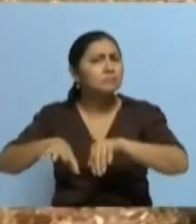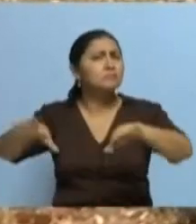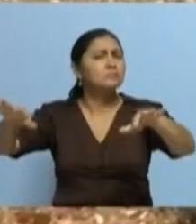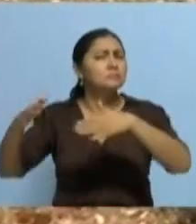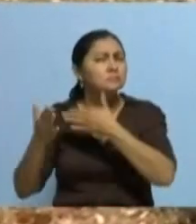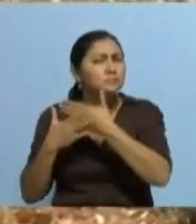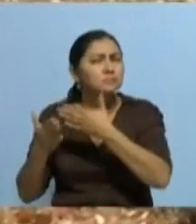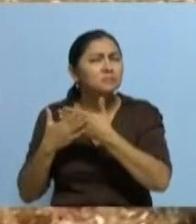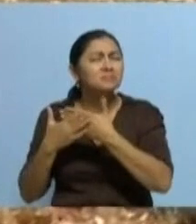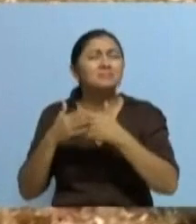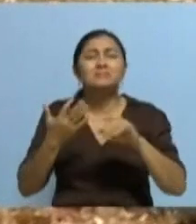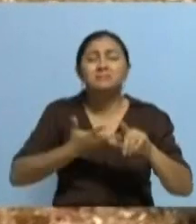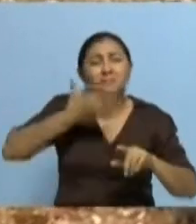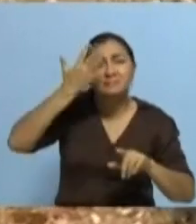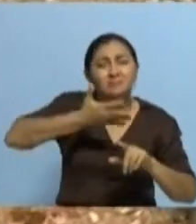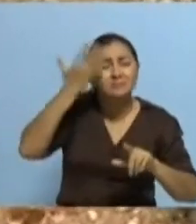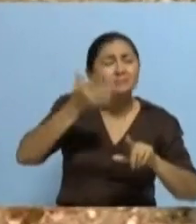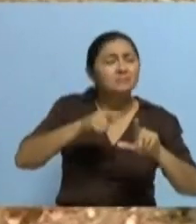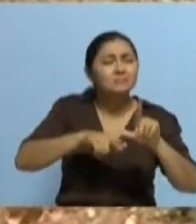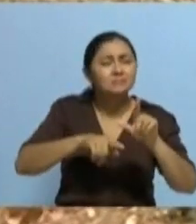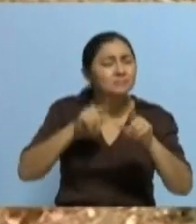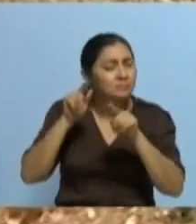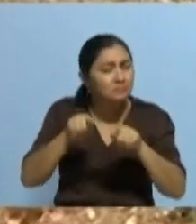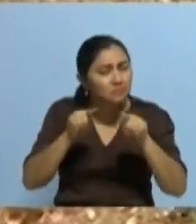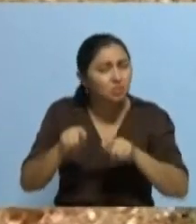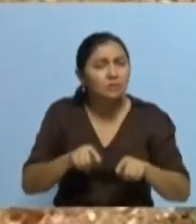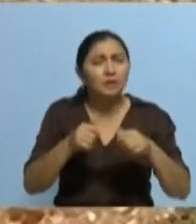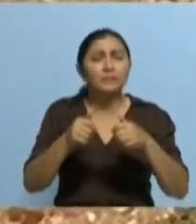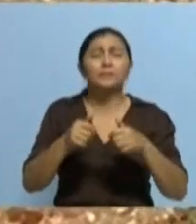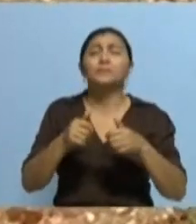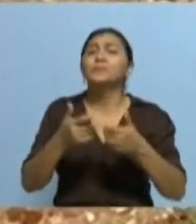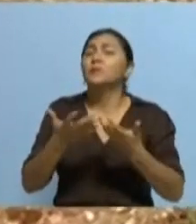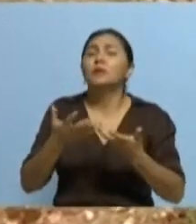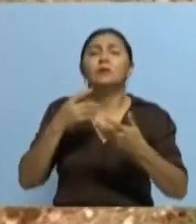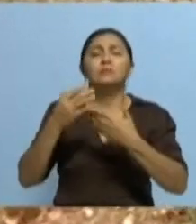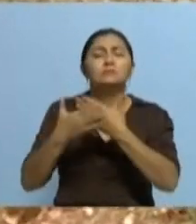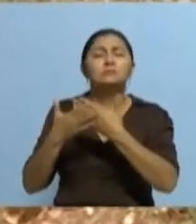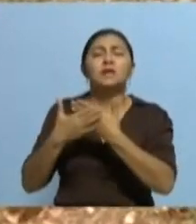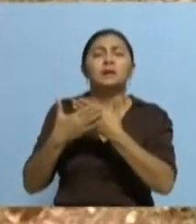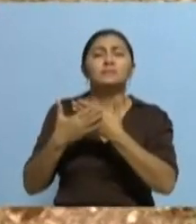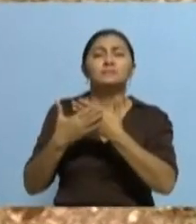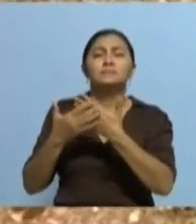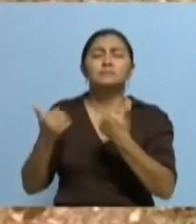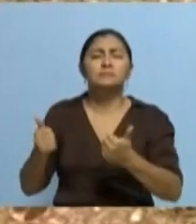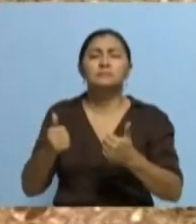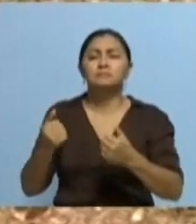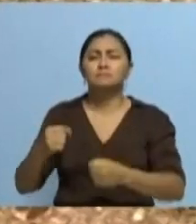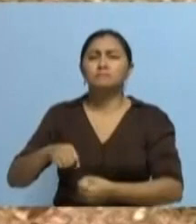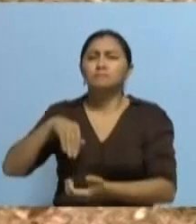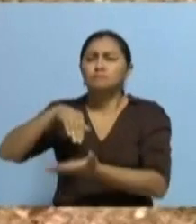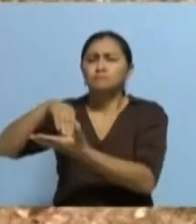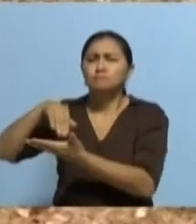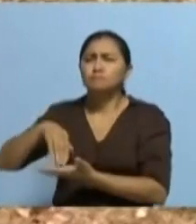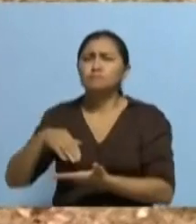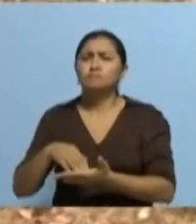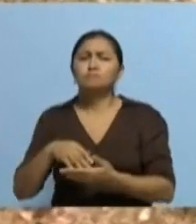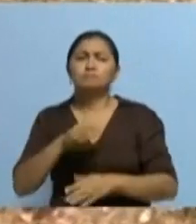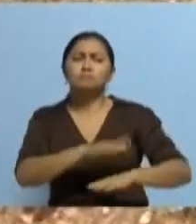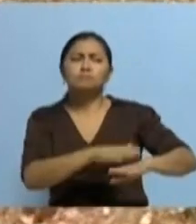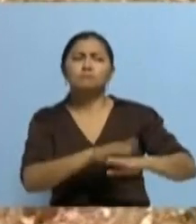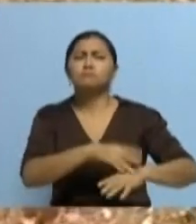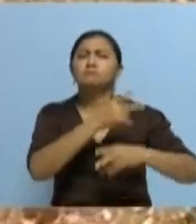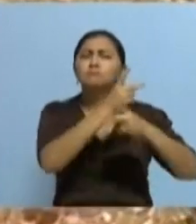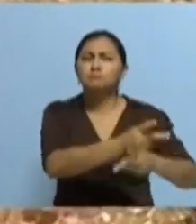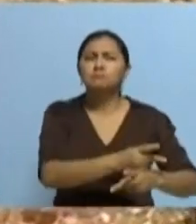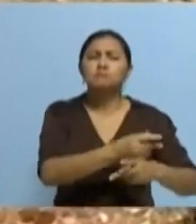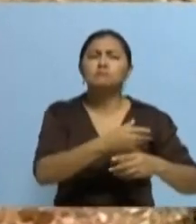diferentes redes sociales, los cuales aseveran de la presencia de una estructura armada limitando la movilidad sobre el